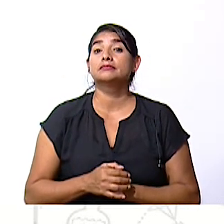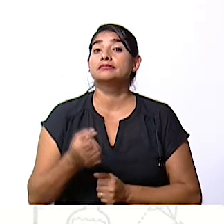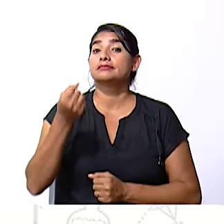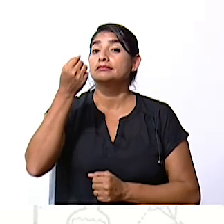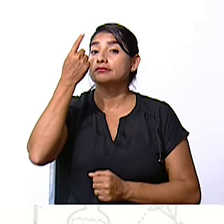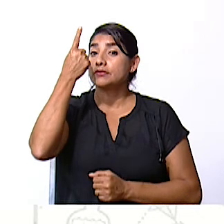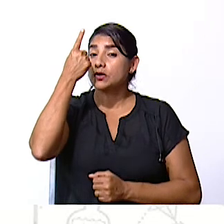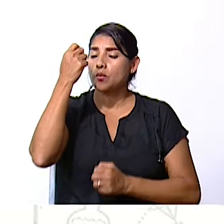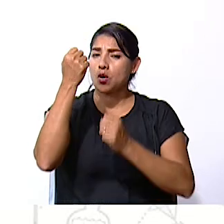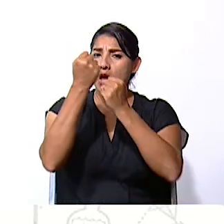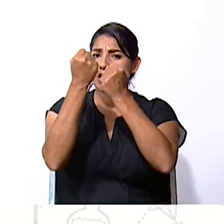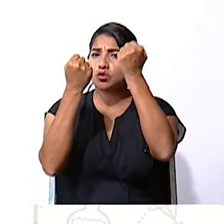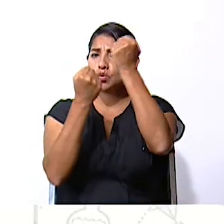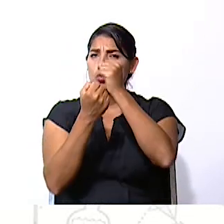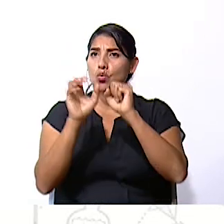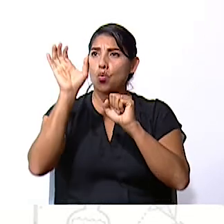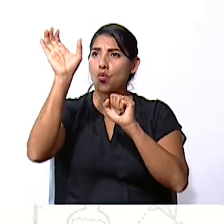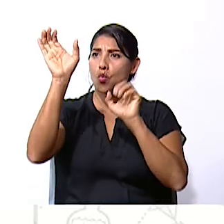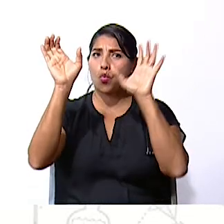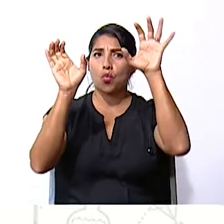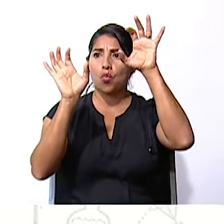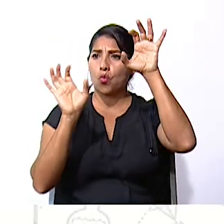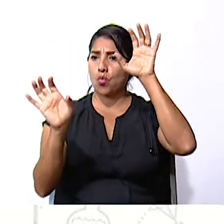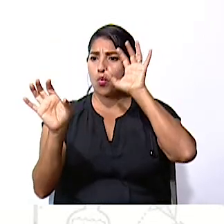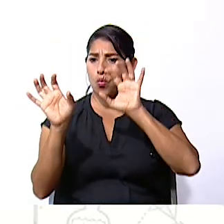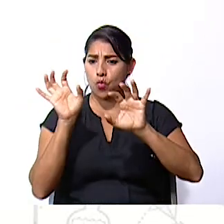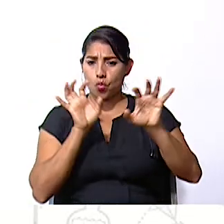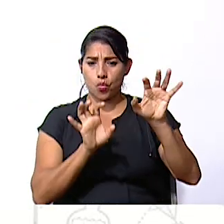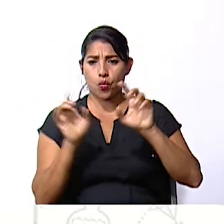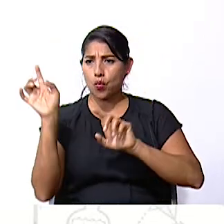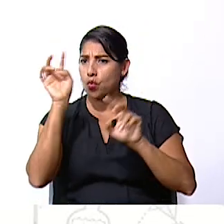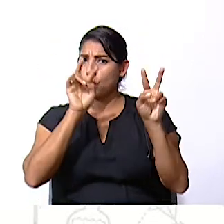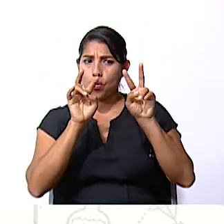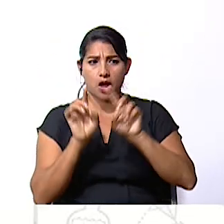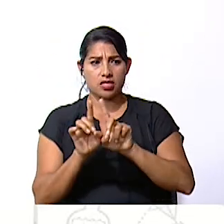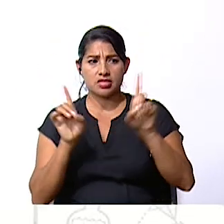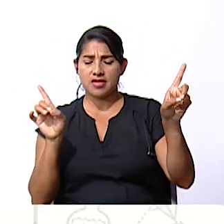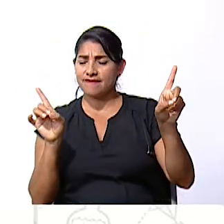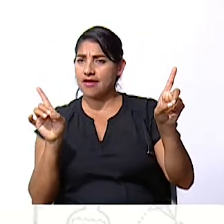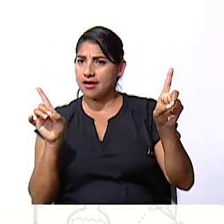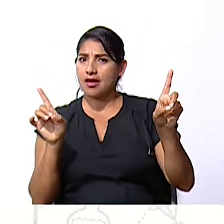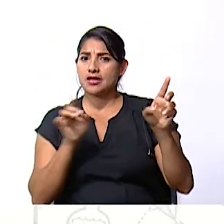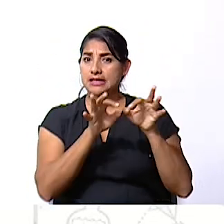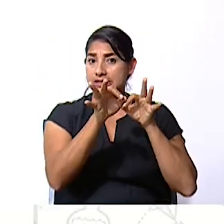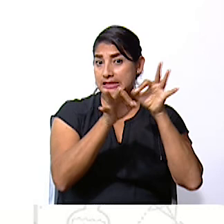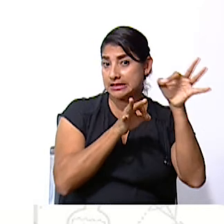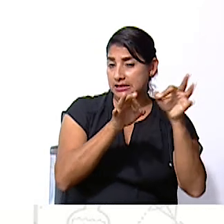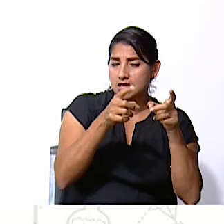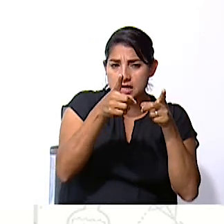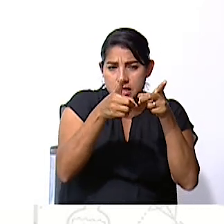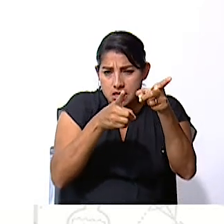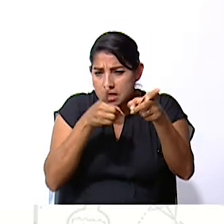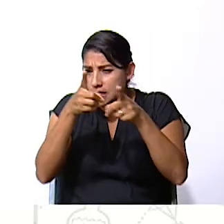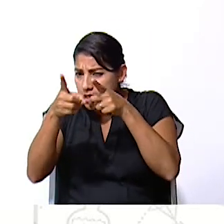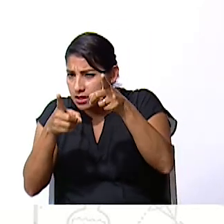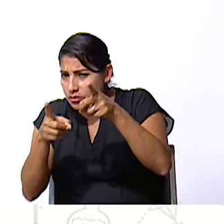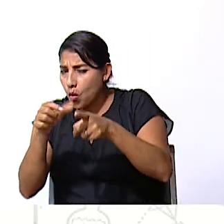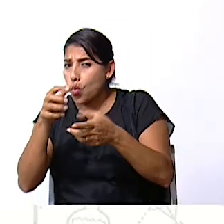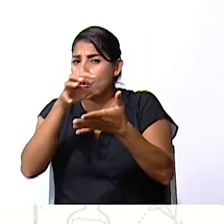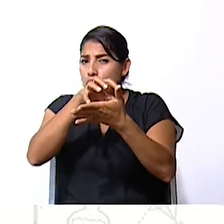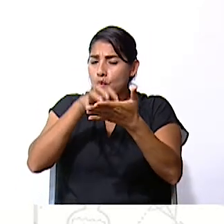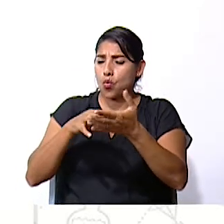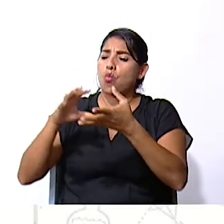Comprendí la estructura de un texto descriptivo y encuentro la diferencia entre ese tipo de texto y un